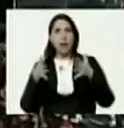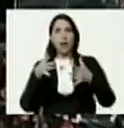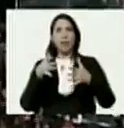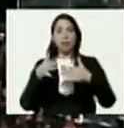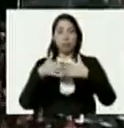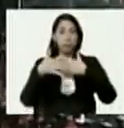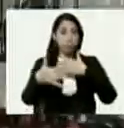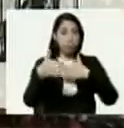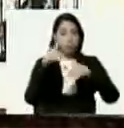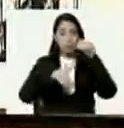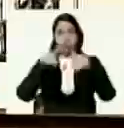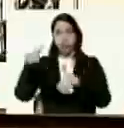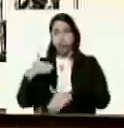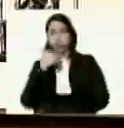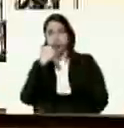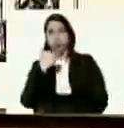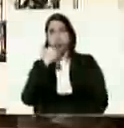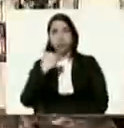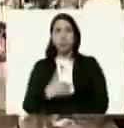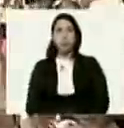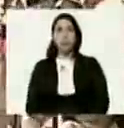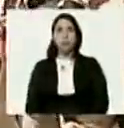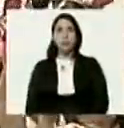próximos comicios electorales.